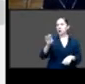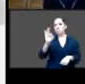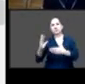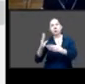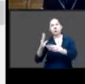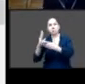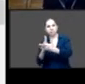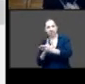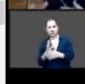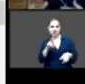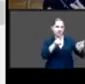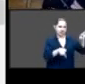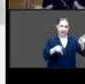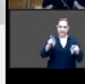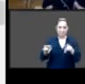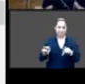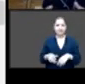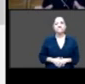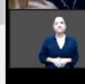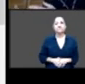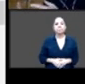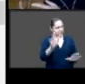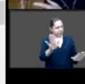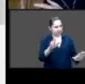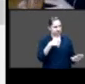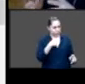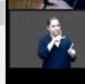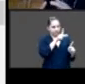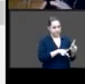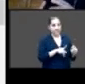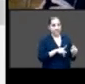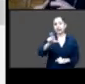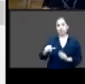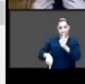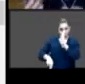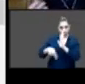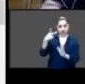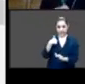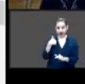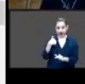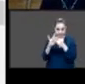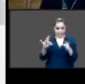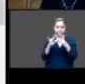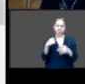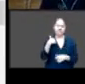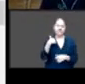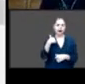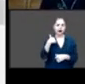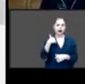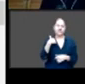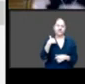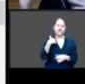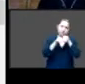en la segunda parte de mi intervención quiero presentarles datos que hemos obtenido a